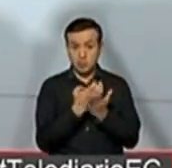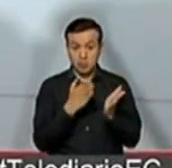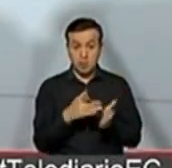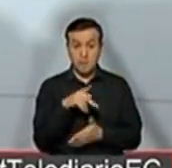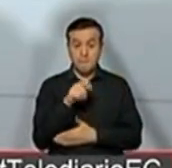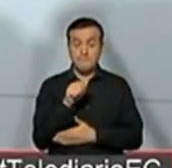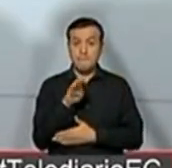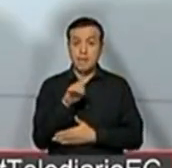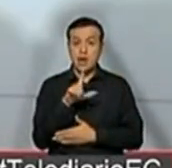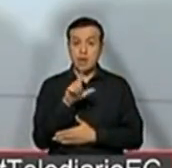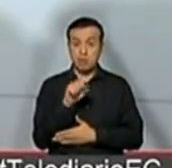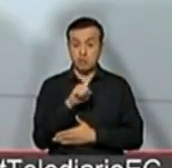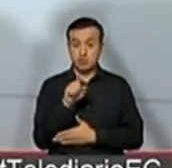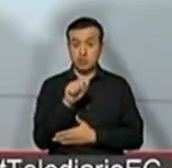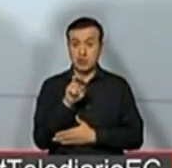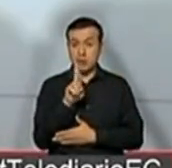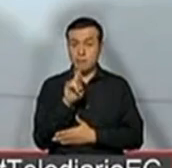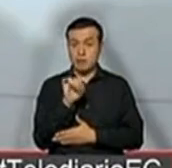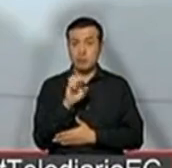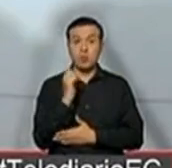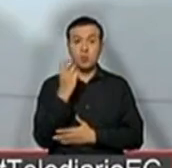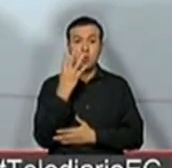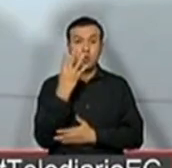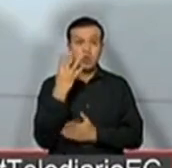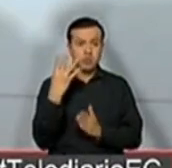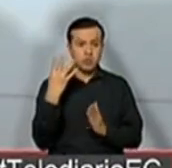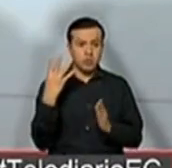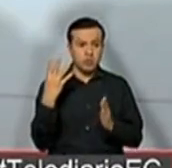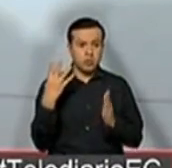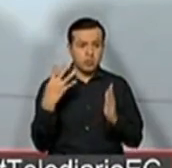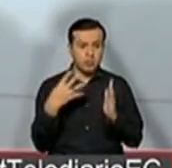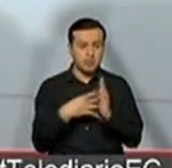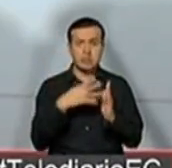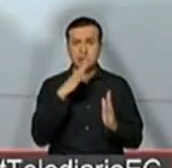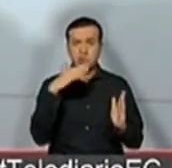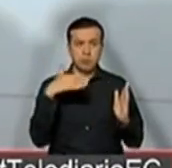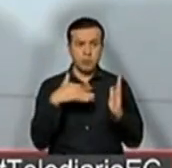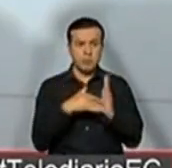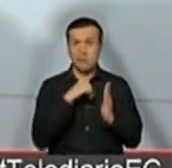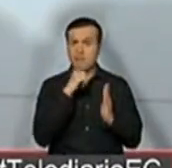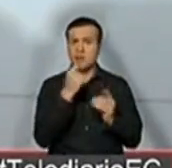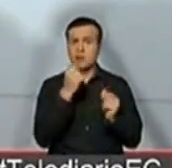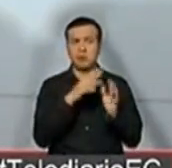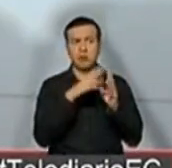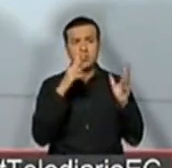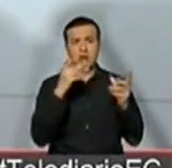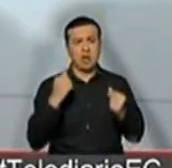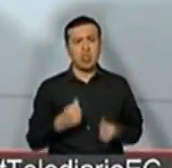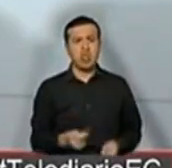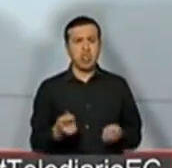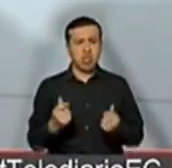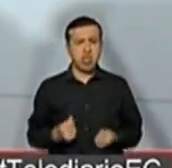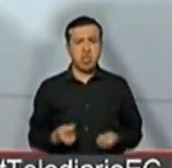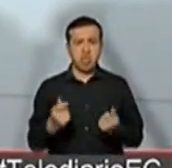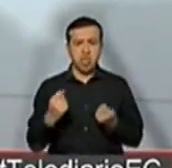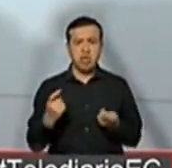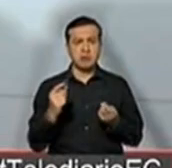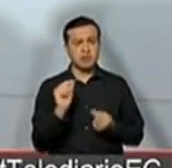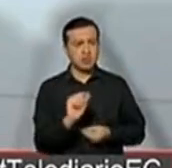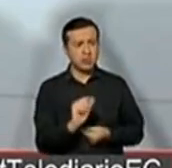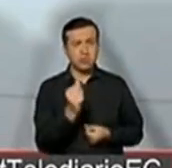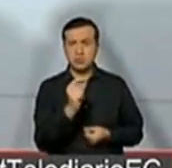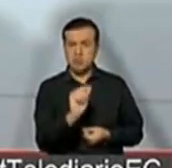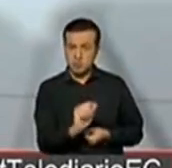Pablo Zambrano, cada año tenemos 4 o 5 mil millones de dólares de déficit porque gastamos demasiado y los ingresos son